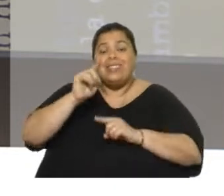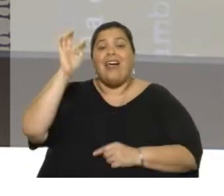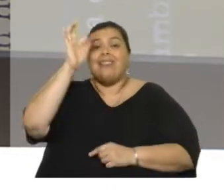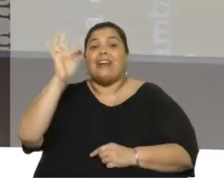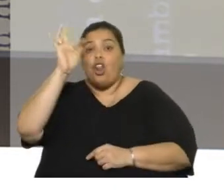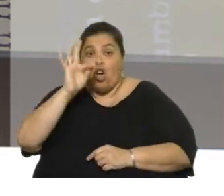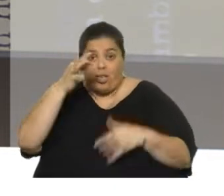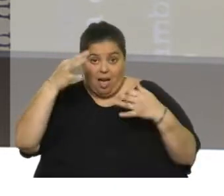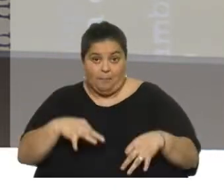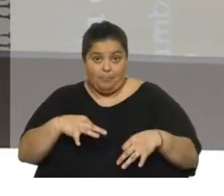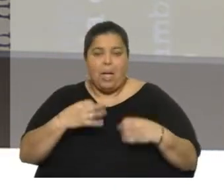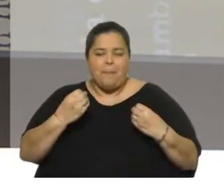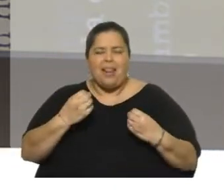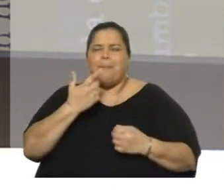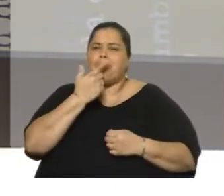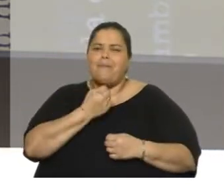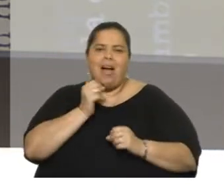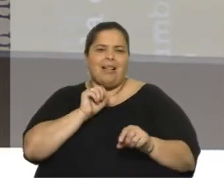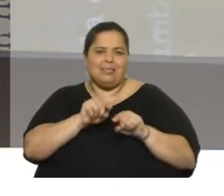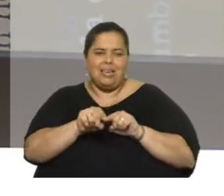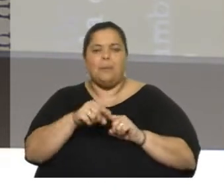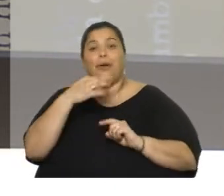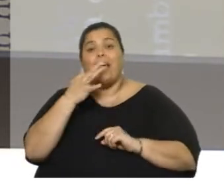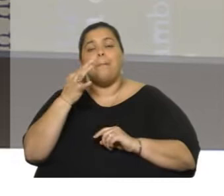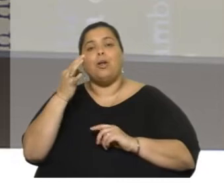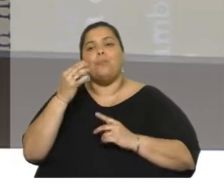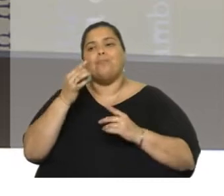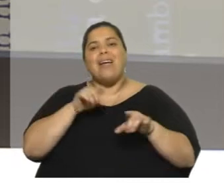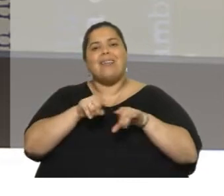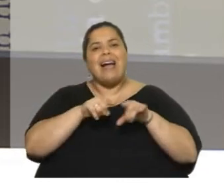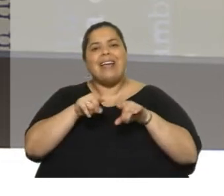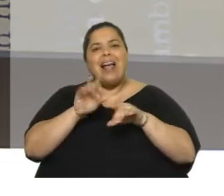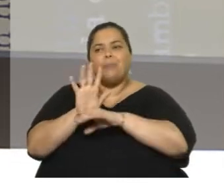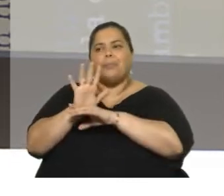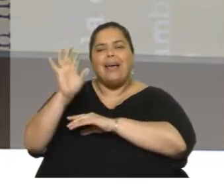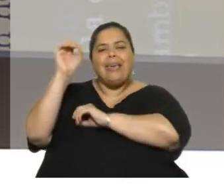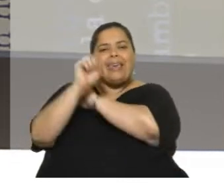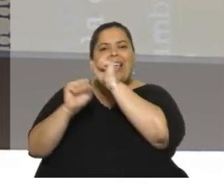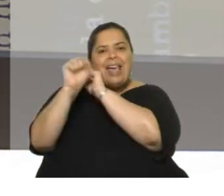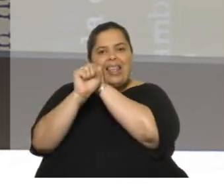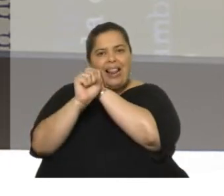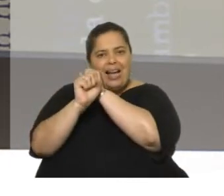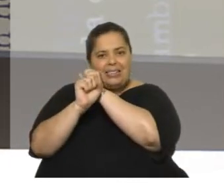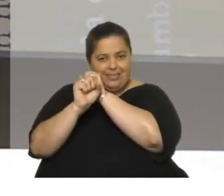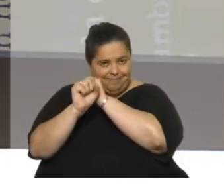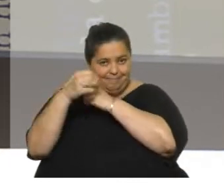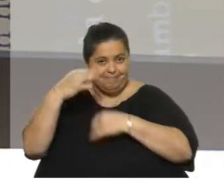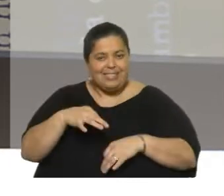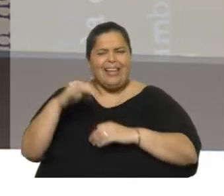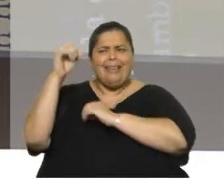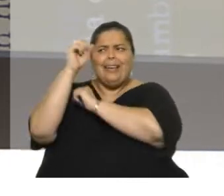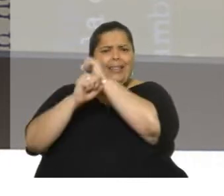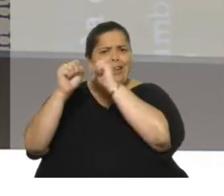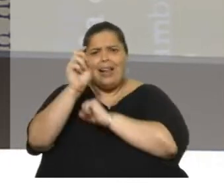gente, para decirlo de una manera sencilla, serían las carreras ingenieriles, que no hay que tenerle miedo a las ingenierías, ¿no? Las ingenierías no